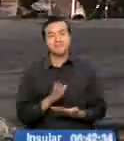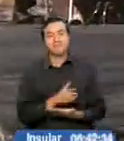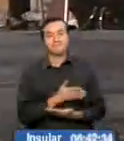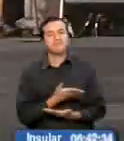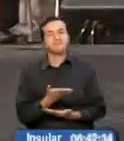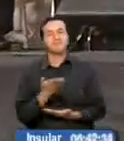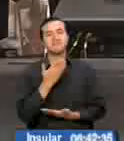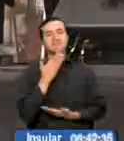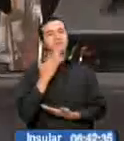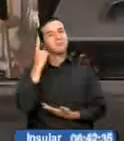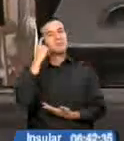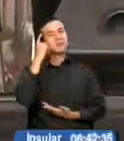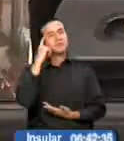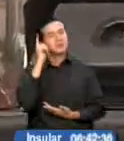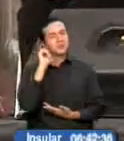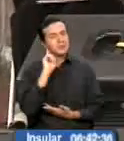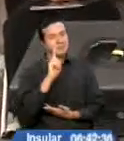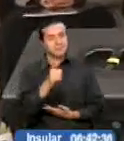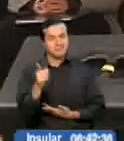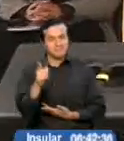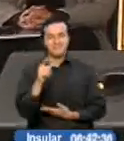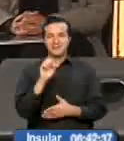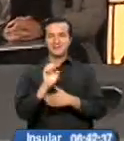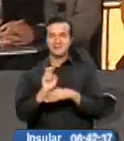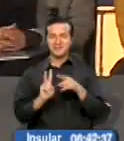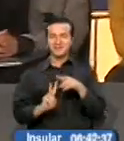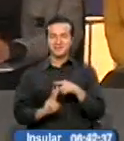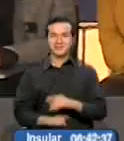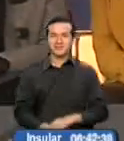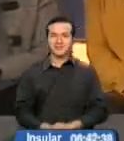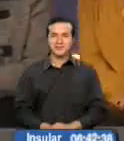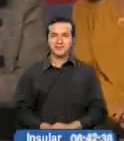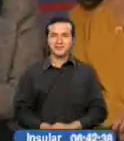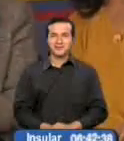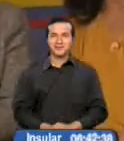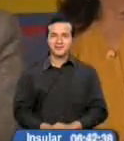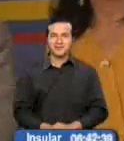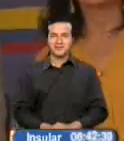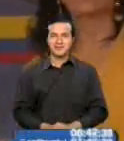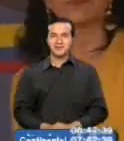solo pienso en ti. Sofía Montoya, Ecuador TV.